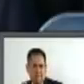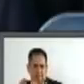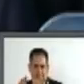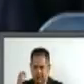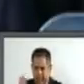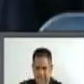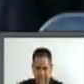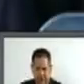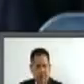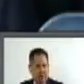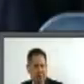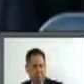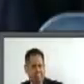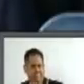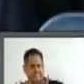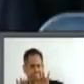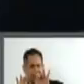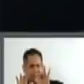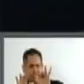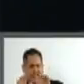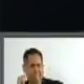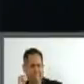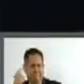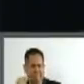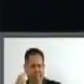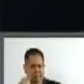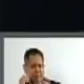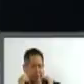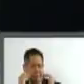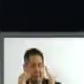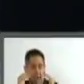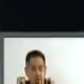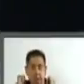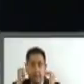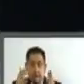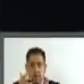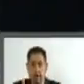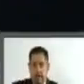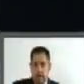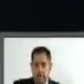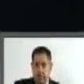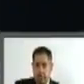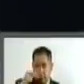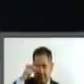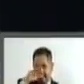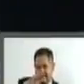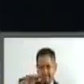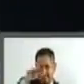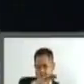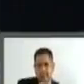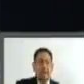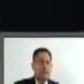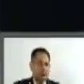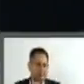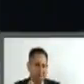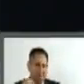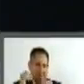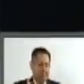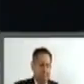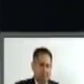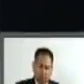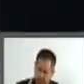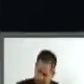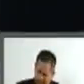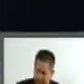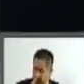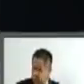México en su anual travesía hacia su hogar de verano en Canadá y el norte de Estados Unidos. Todos los años,